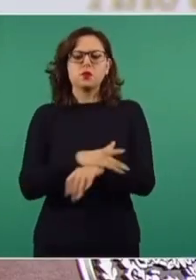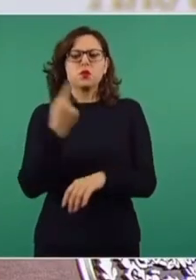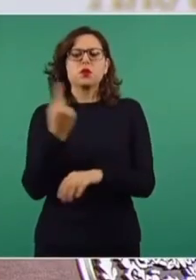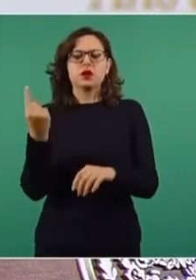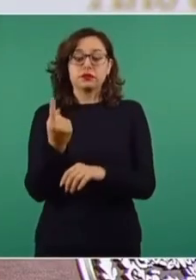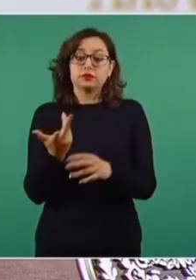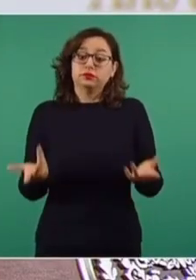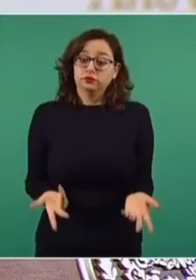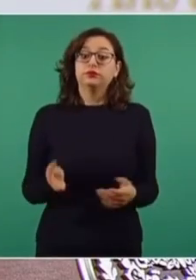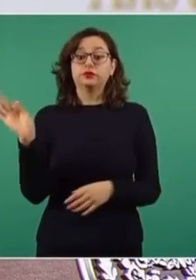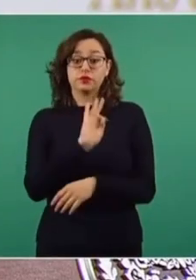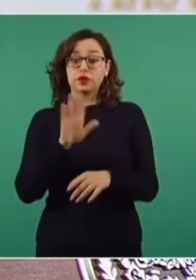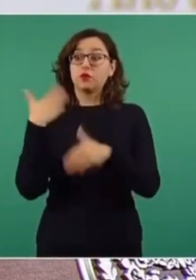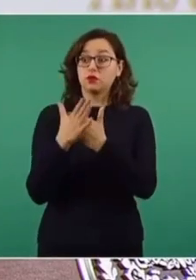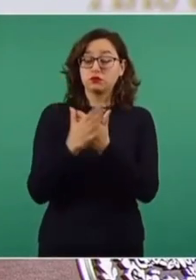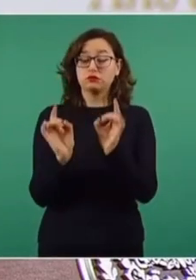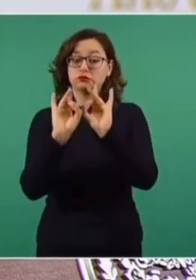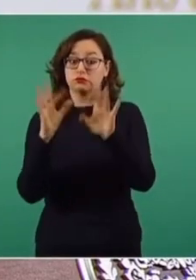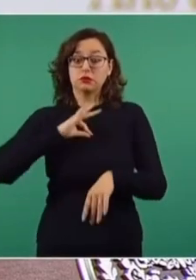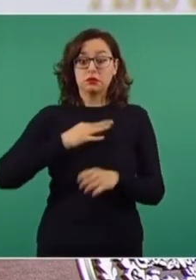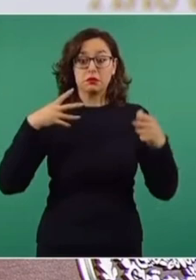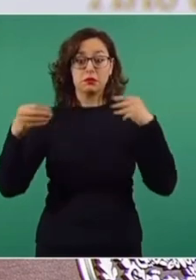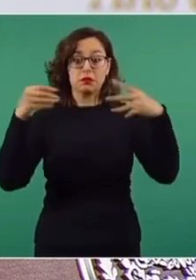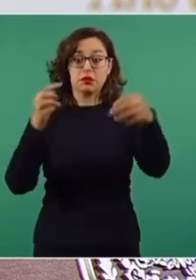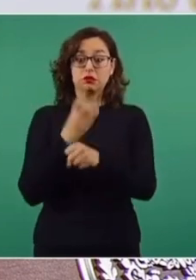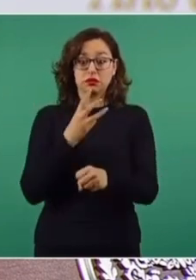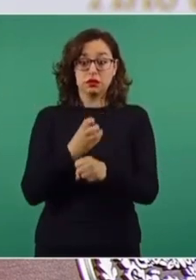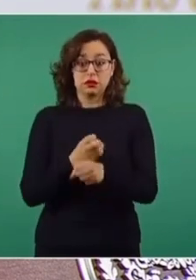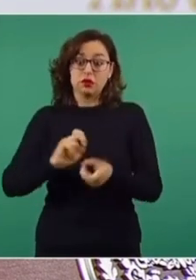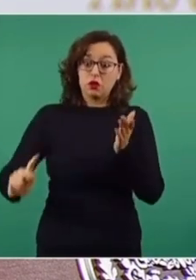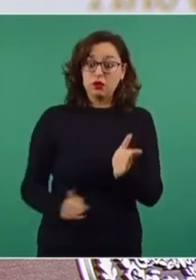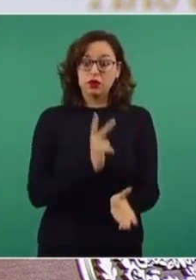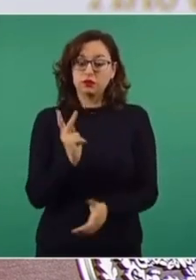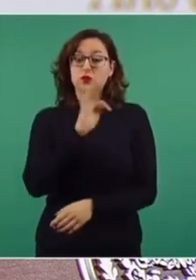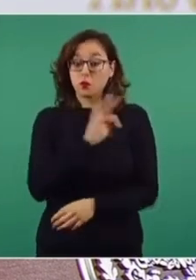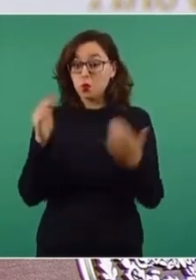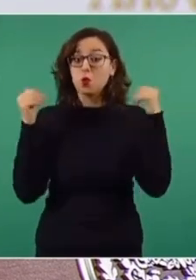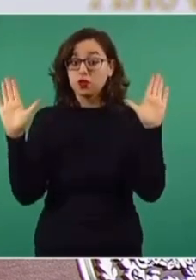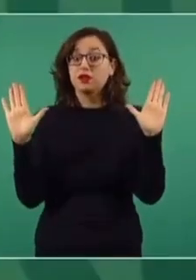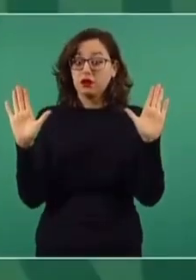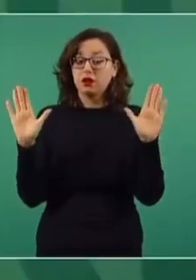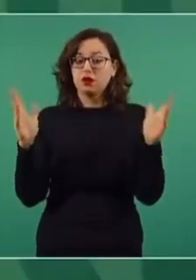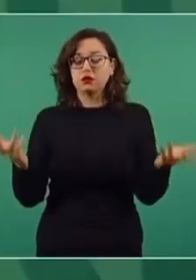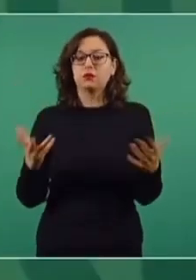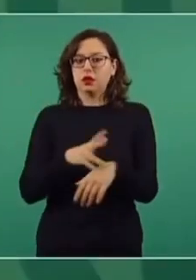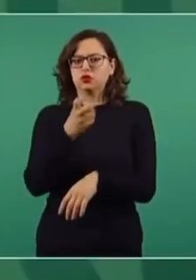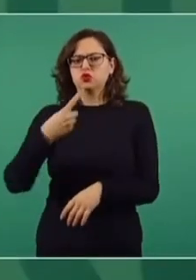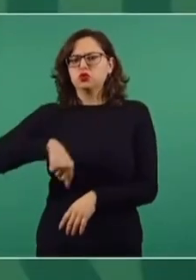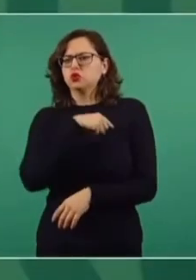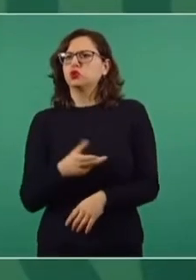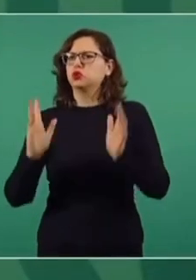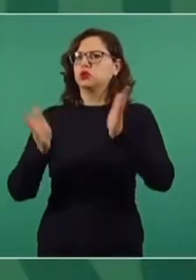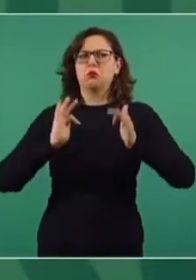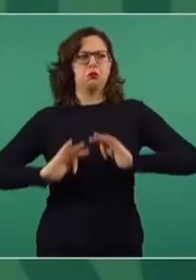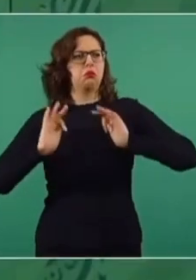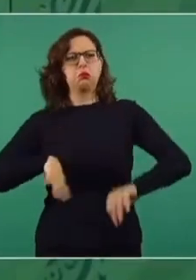Porque puede haber un rebrote, una nueva ola de contagios. No estamos confiándonos.